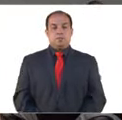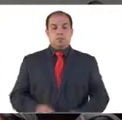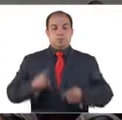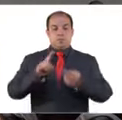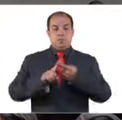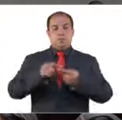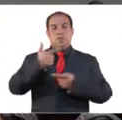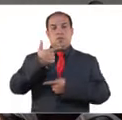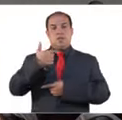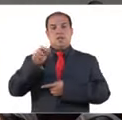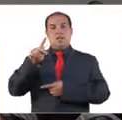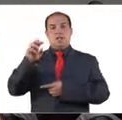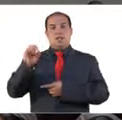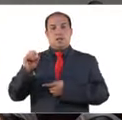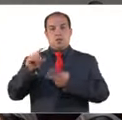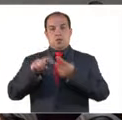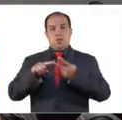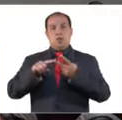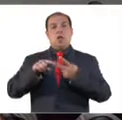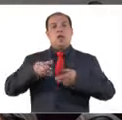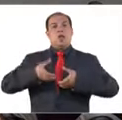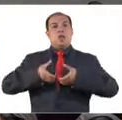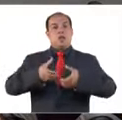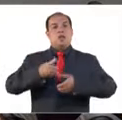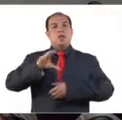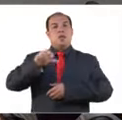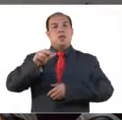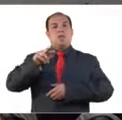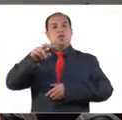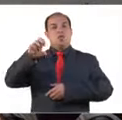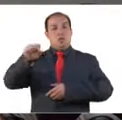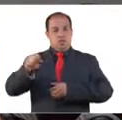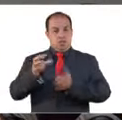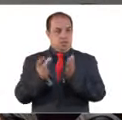Guelatao, Camarones. Ciclovía Metropolitana.